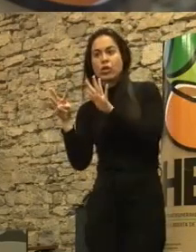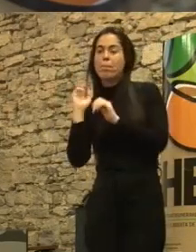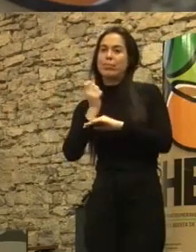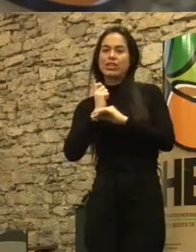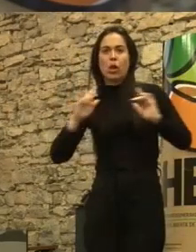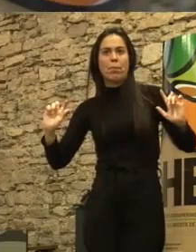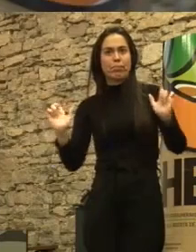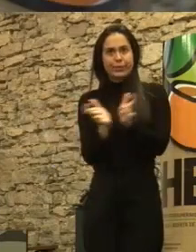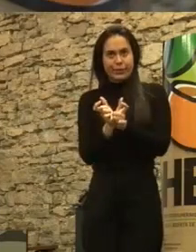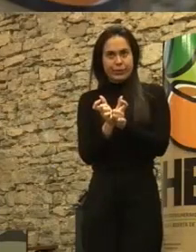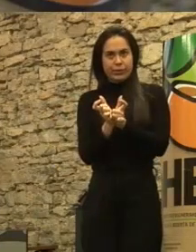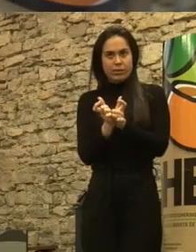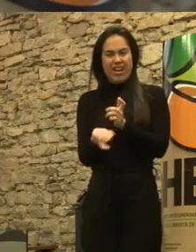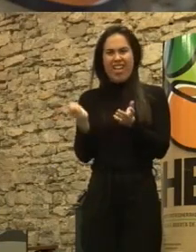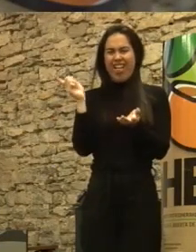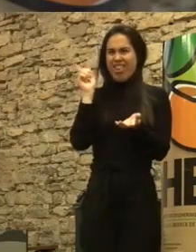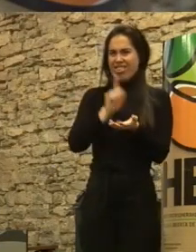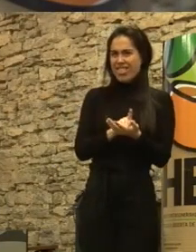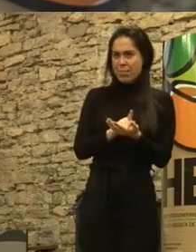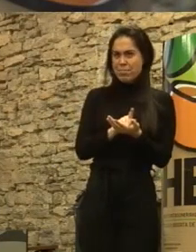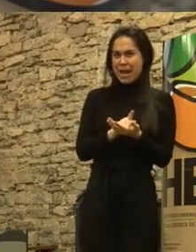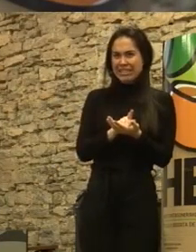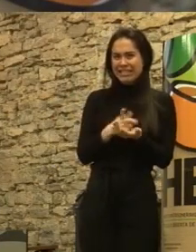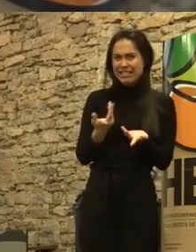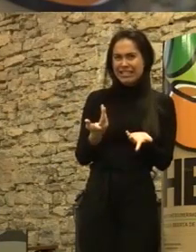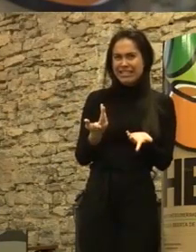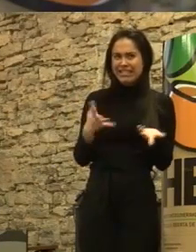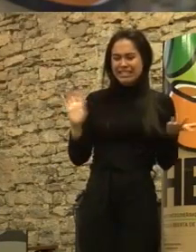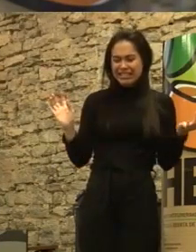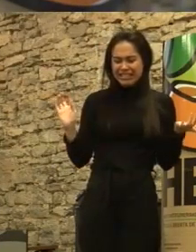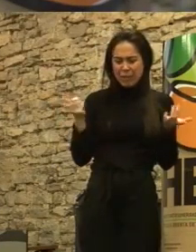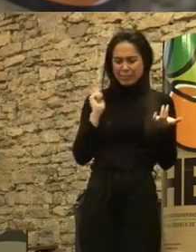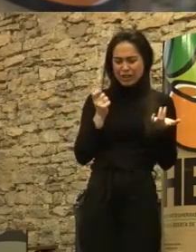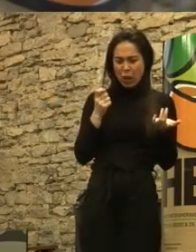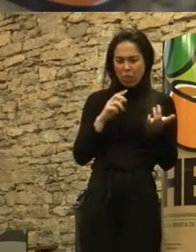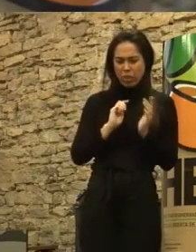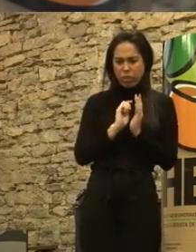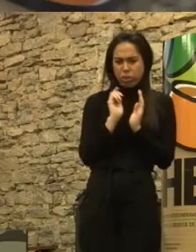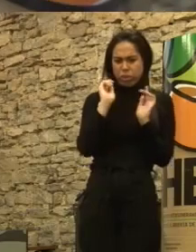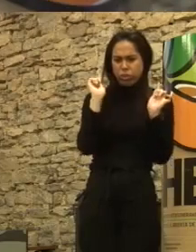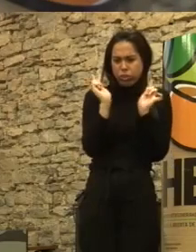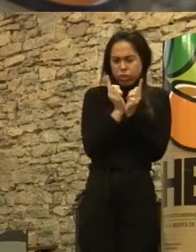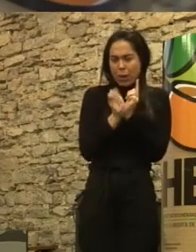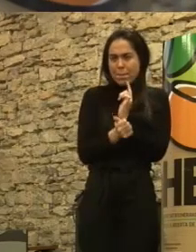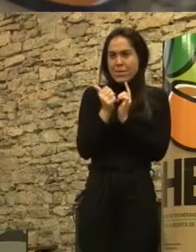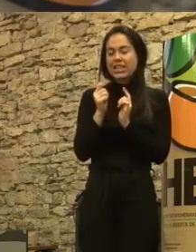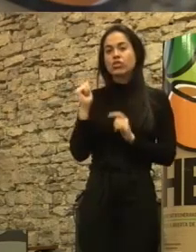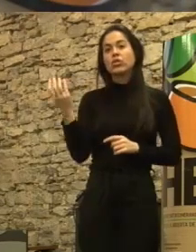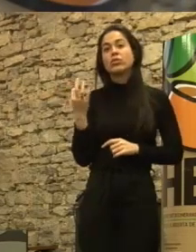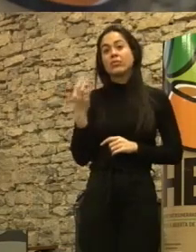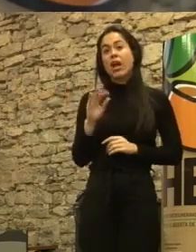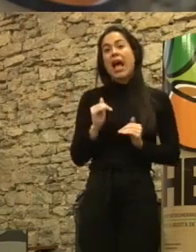de Rajoy. Bueno, esto queremos también que desaparezca. Esto actualmente está aplazado, aunque tenía que haberse aplicado